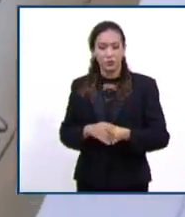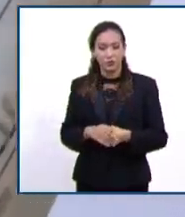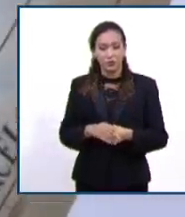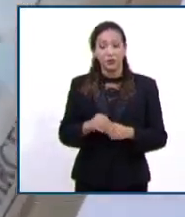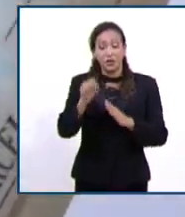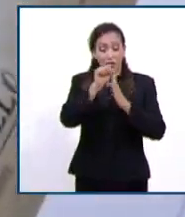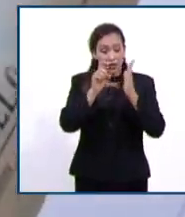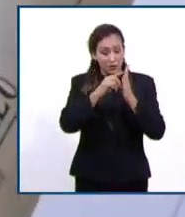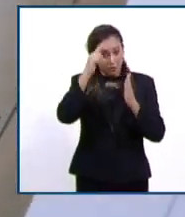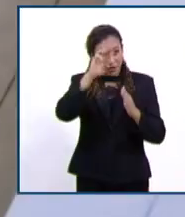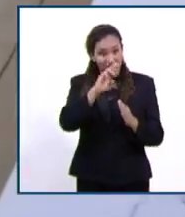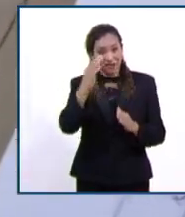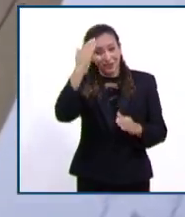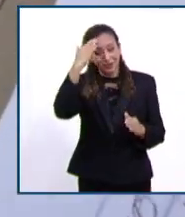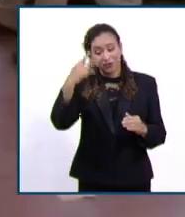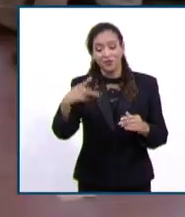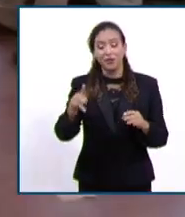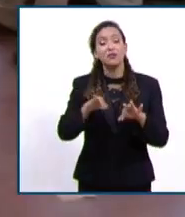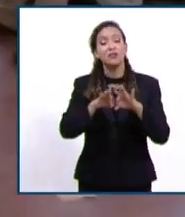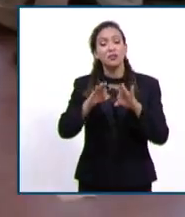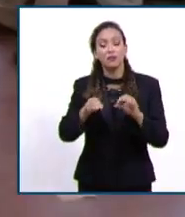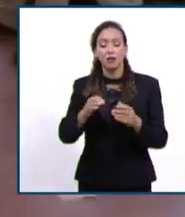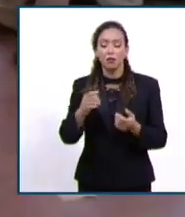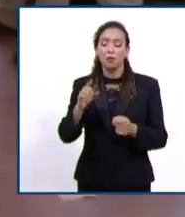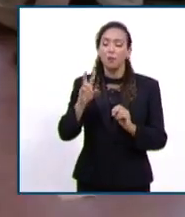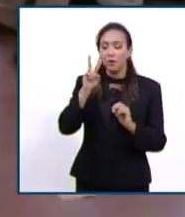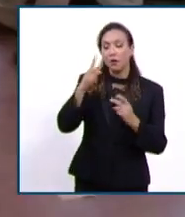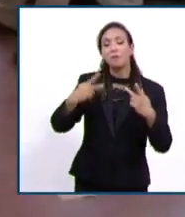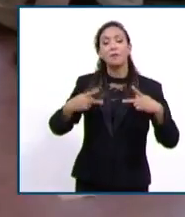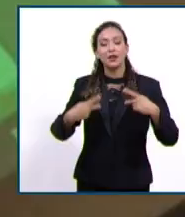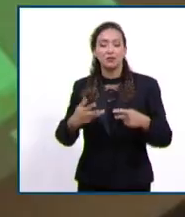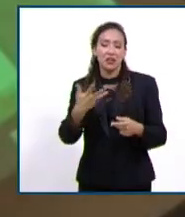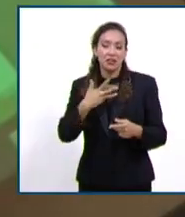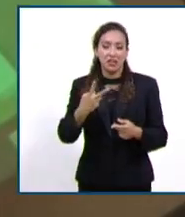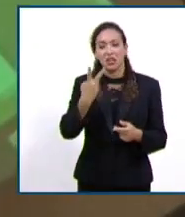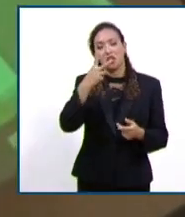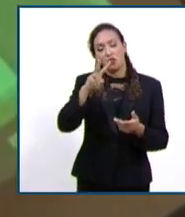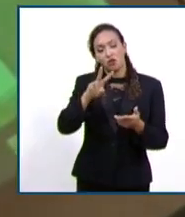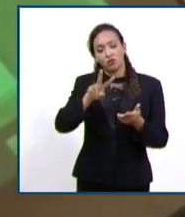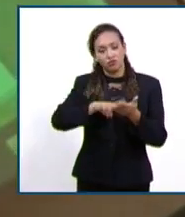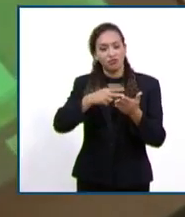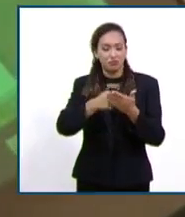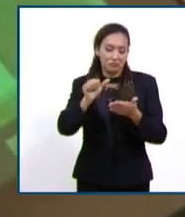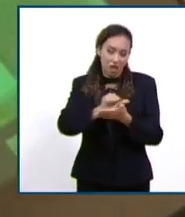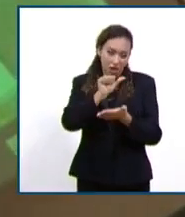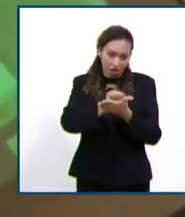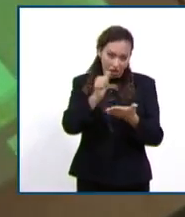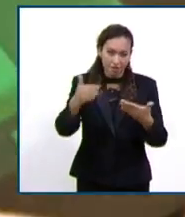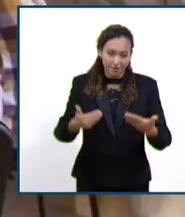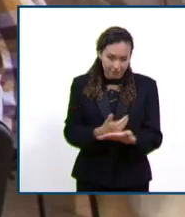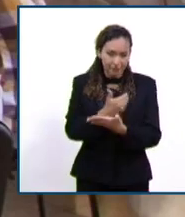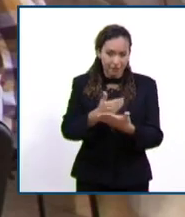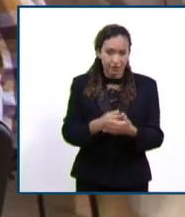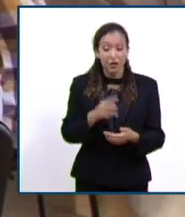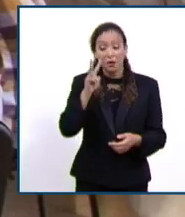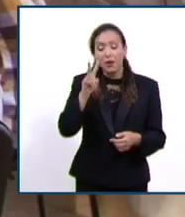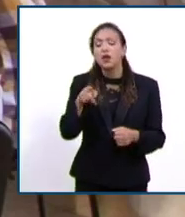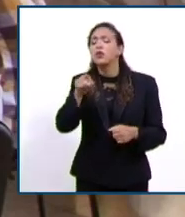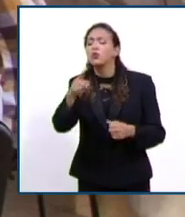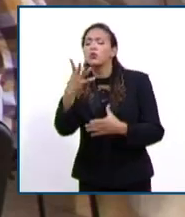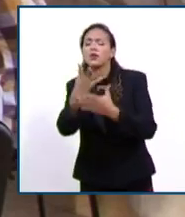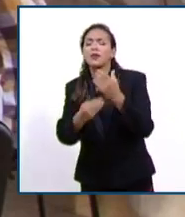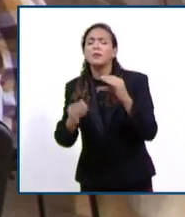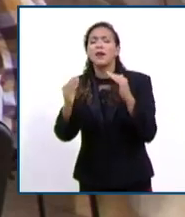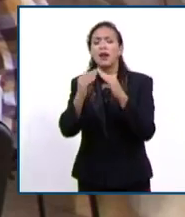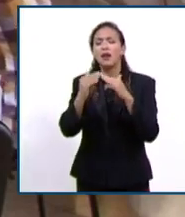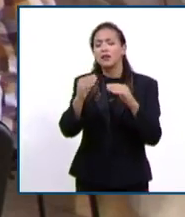solicitud de reconocimiento de la calidad de refugiado de personas con doble nacionalidad debe analizarse a la luz del país del que huyó.